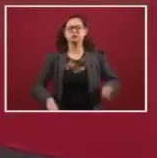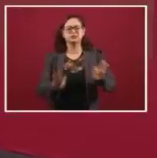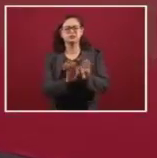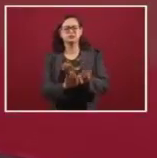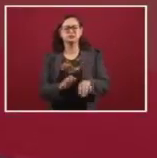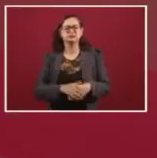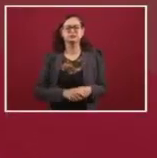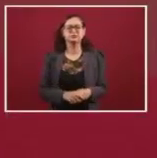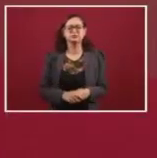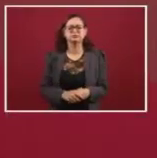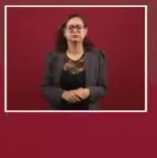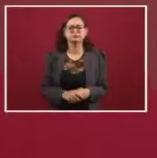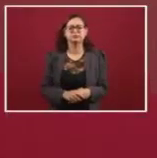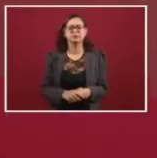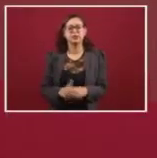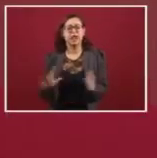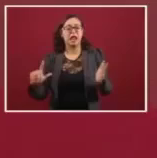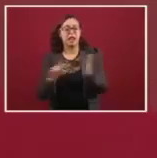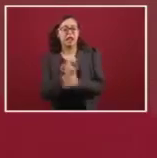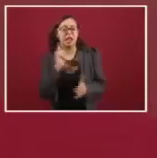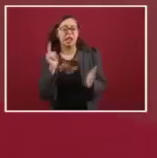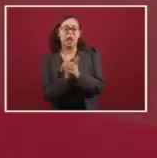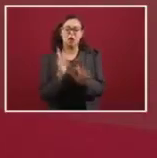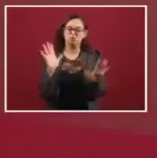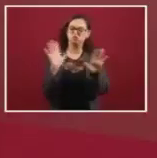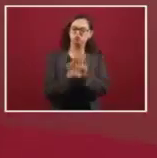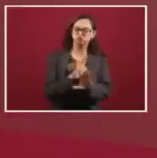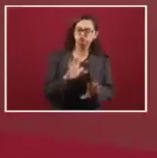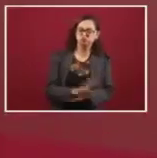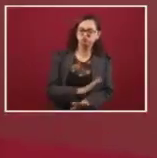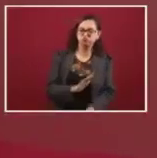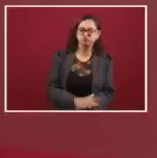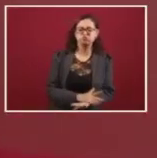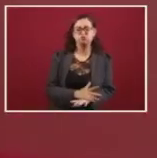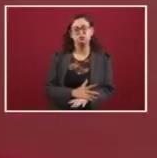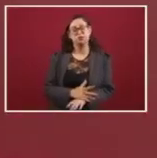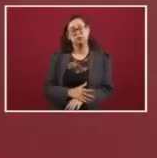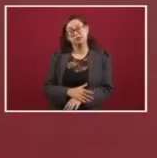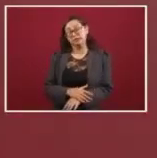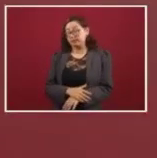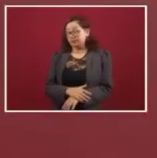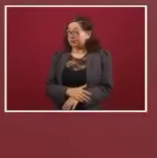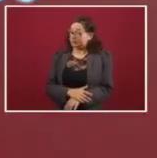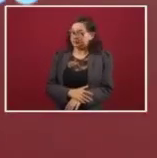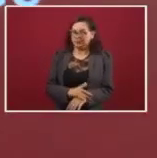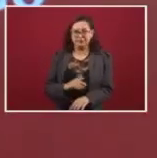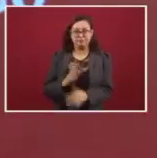y que con las reformas estructurales, válgame Dios,